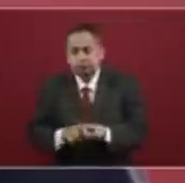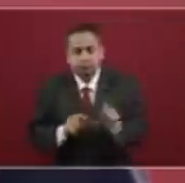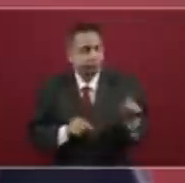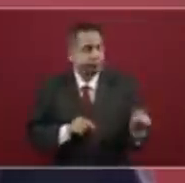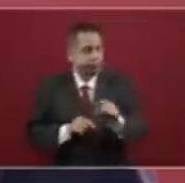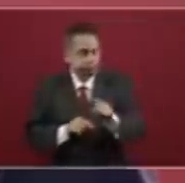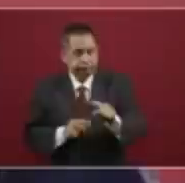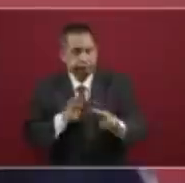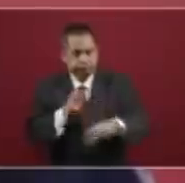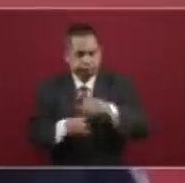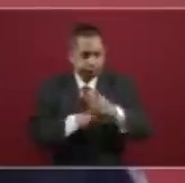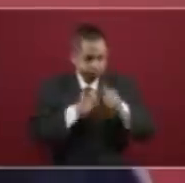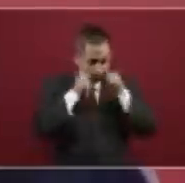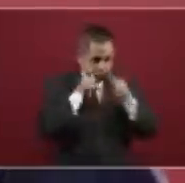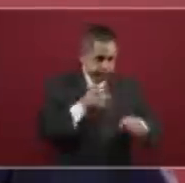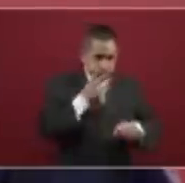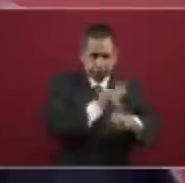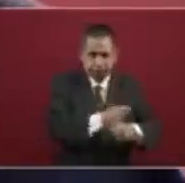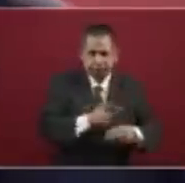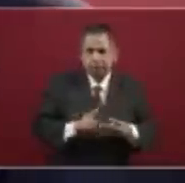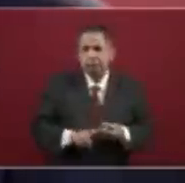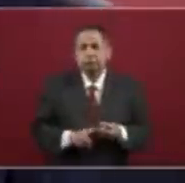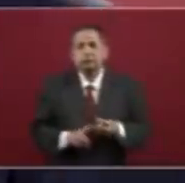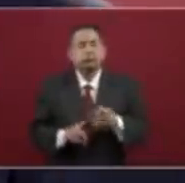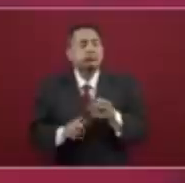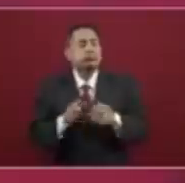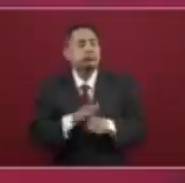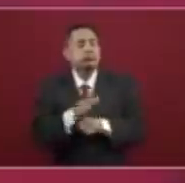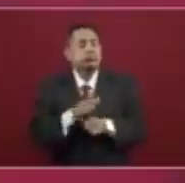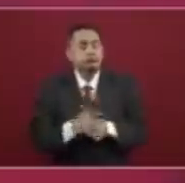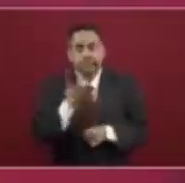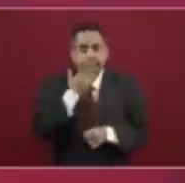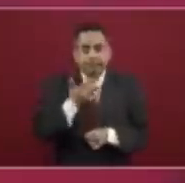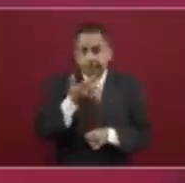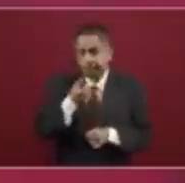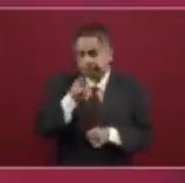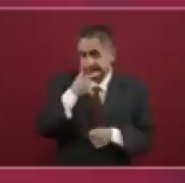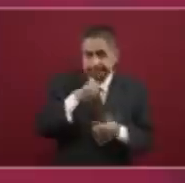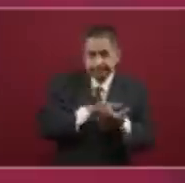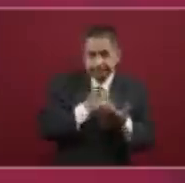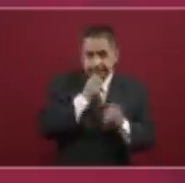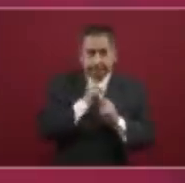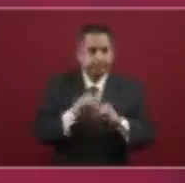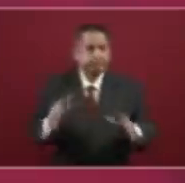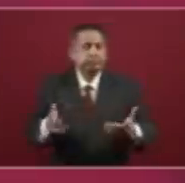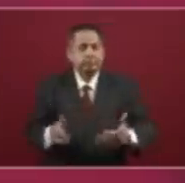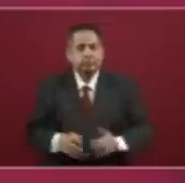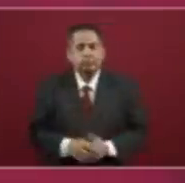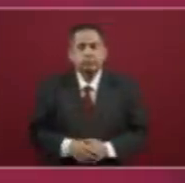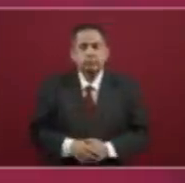equipados, resolver el problema del abasto de medicamentos.